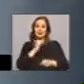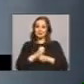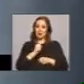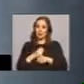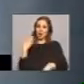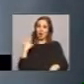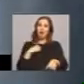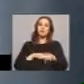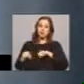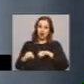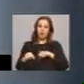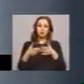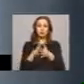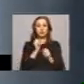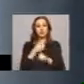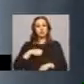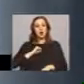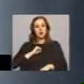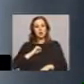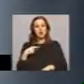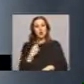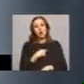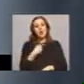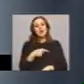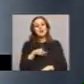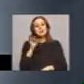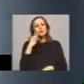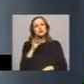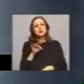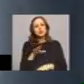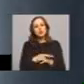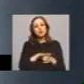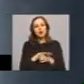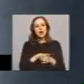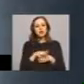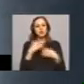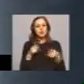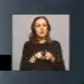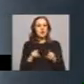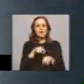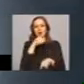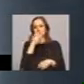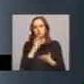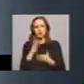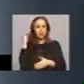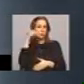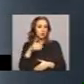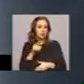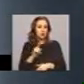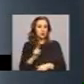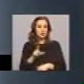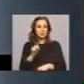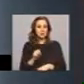todas las obras de España. Teníamos también, yo intento escapar de los lugares comunes y no solo hablo, por ejemplo, de los republicanos, por ejemplo, de los